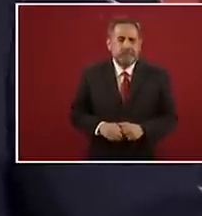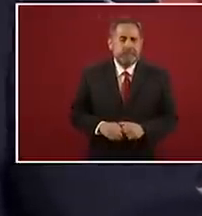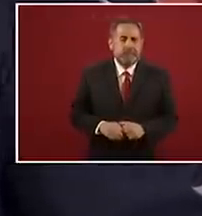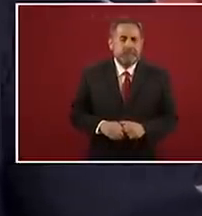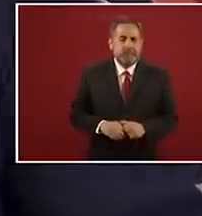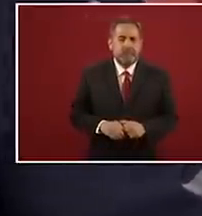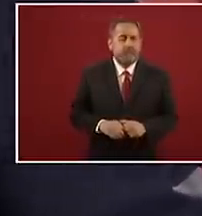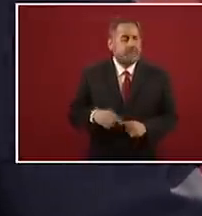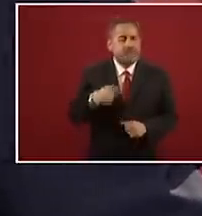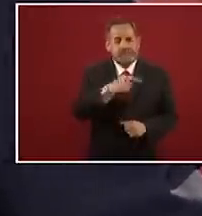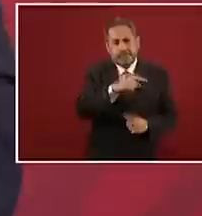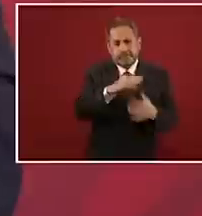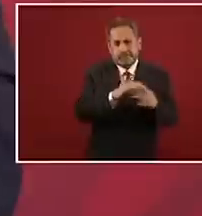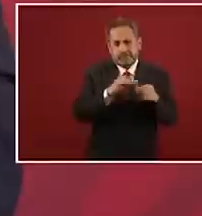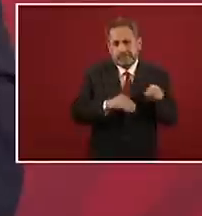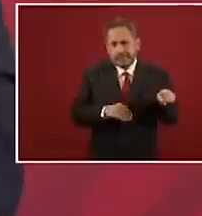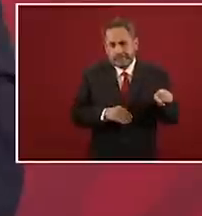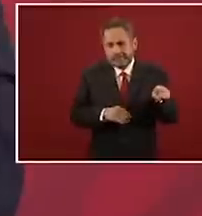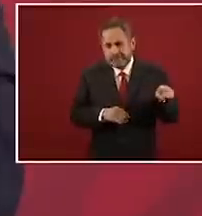vuela.